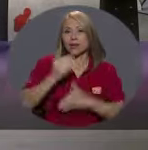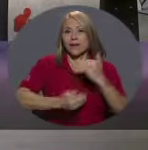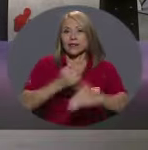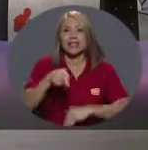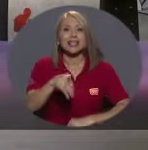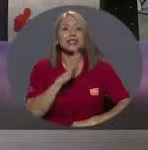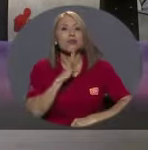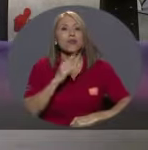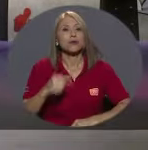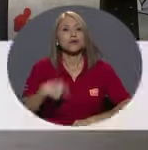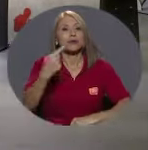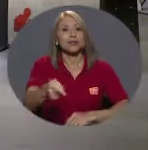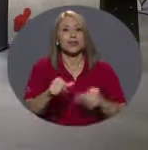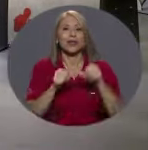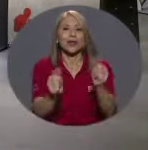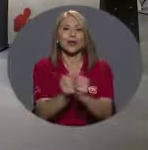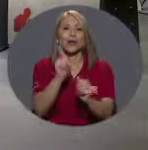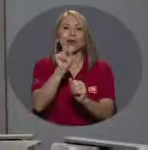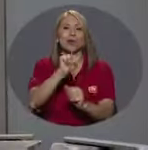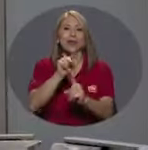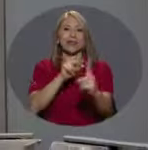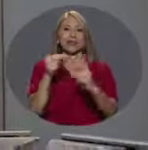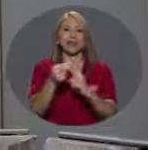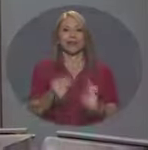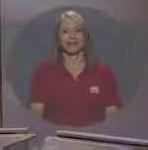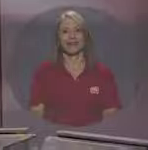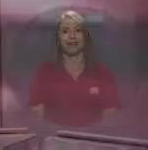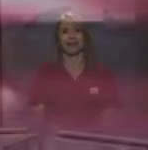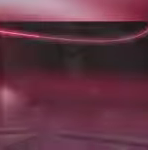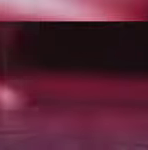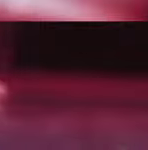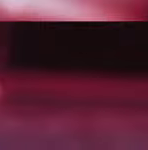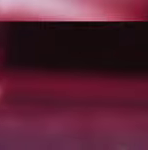esta materia. De eso vamos a hablar en el siguiente bloque. Quédese con una mirada que ya volvemos.